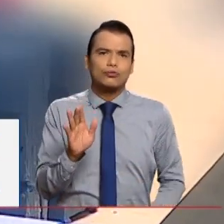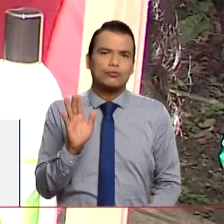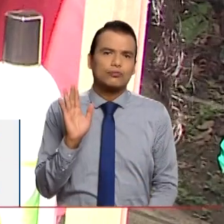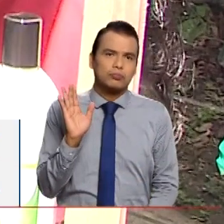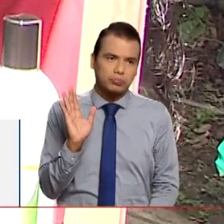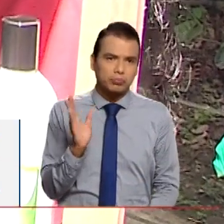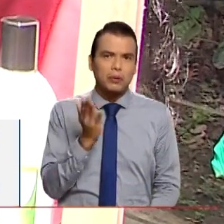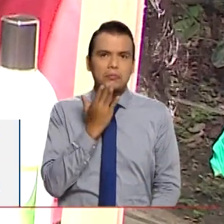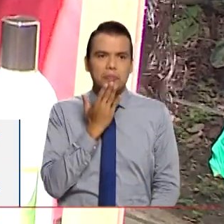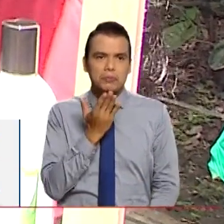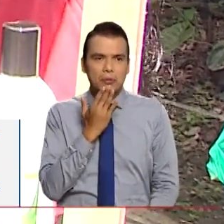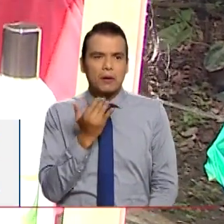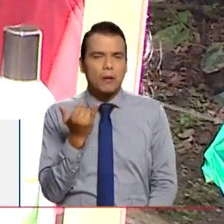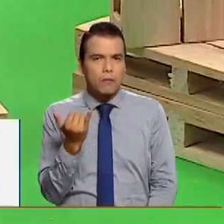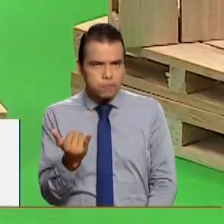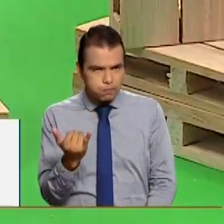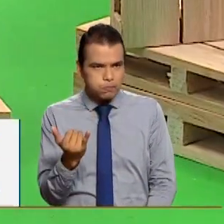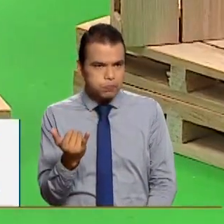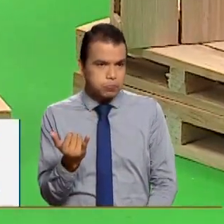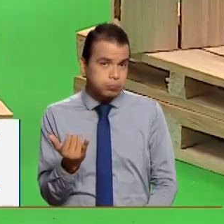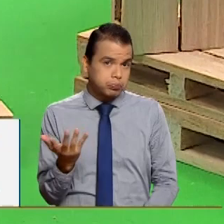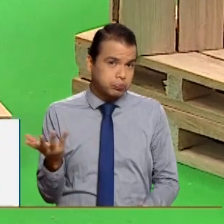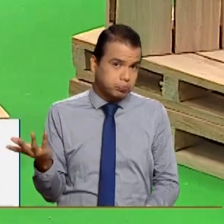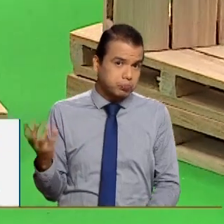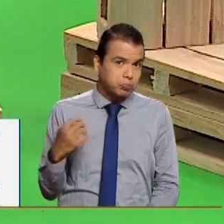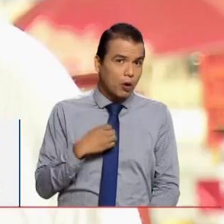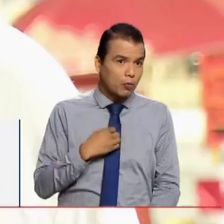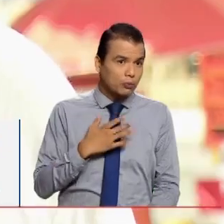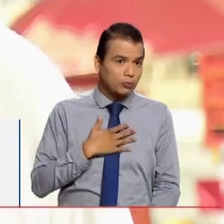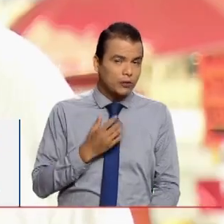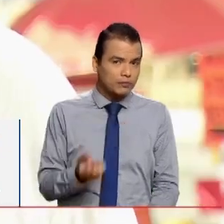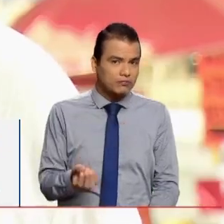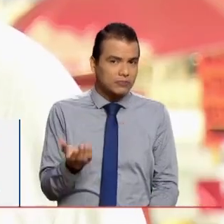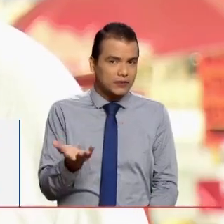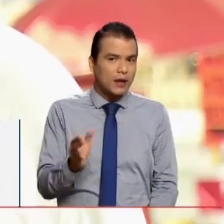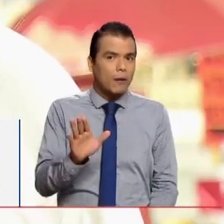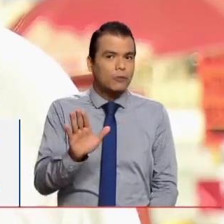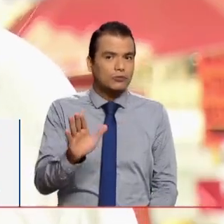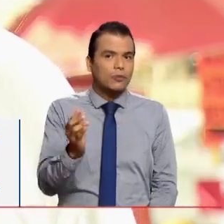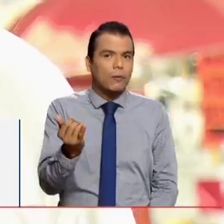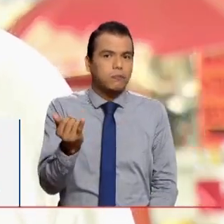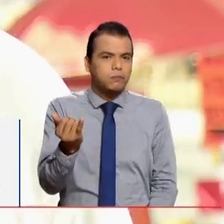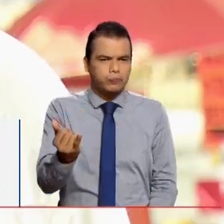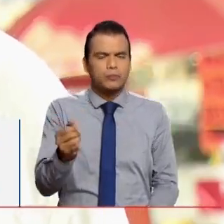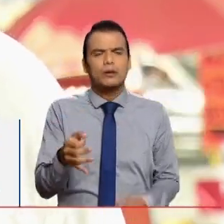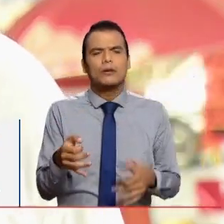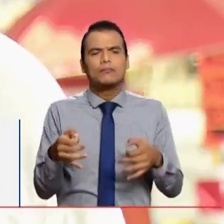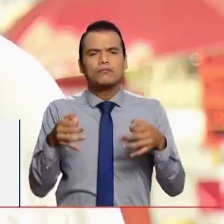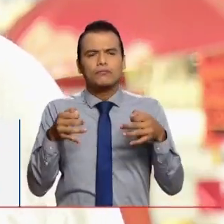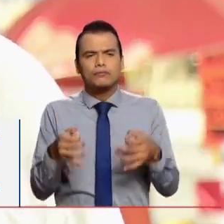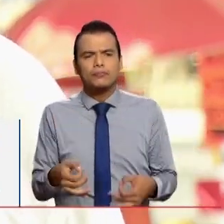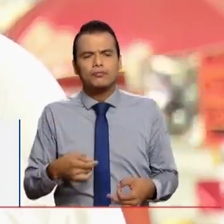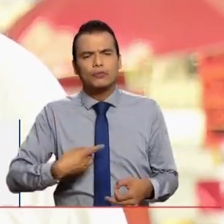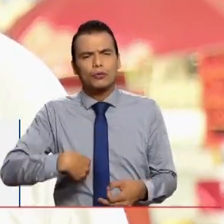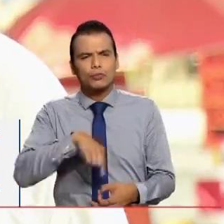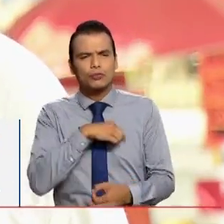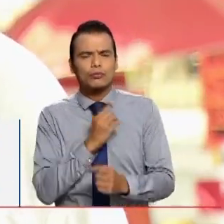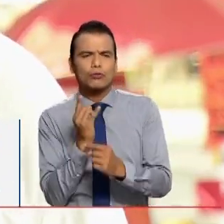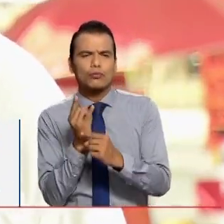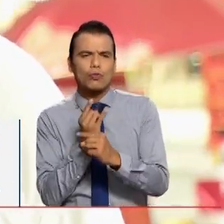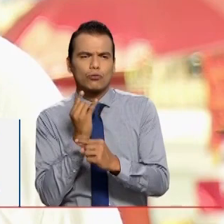de las opciones que ya se ofertan para el sector institucional lo que hacemos es utilizar materias primas sostenibles